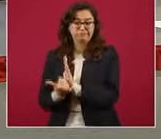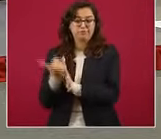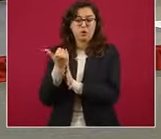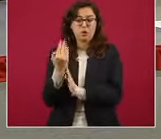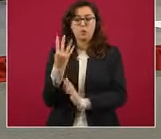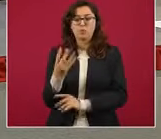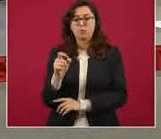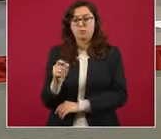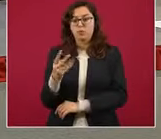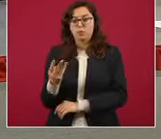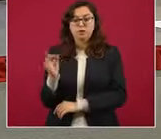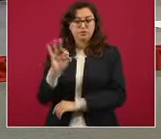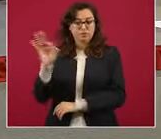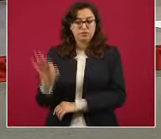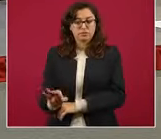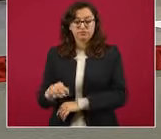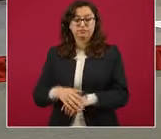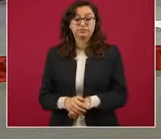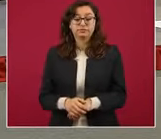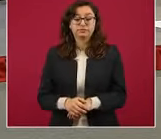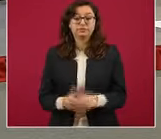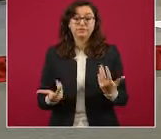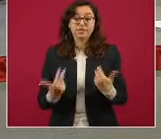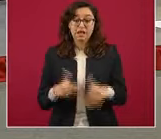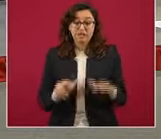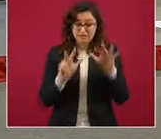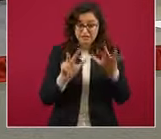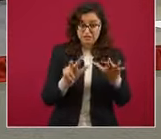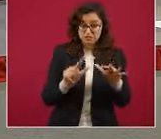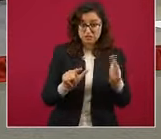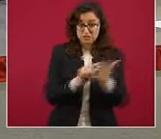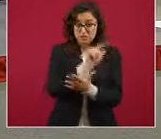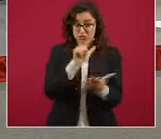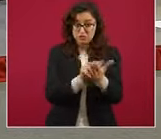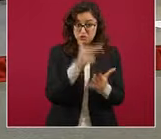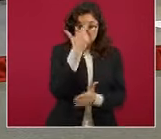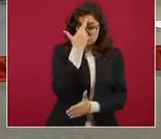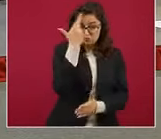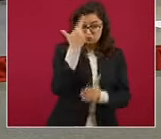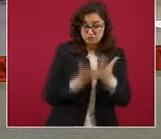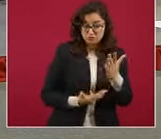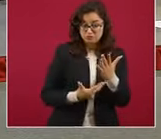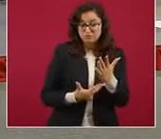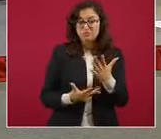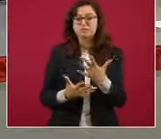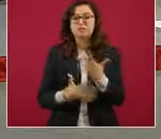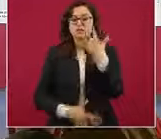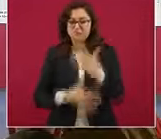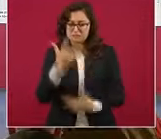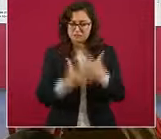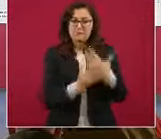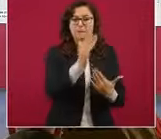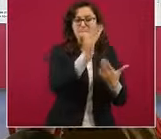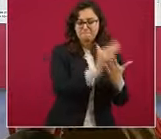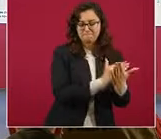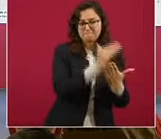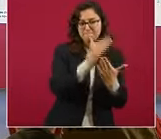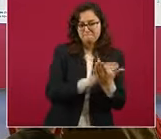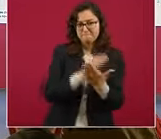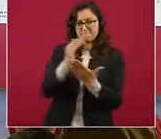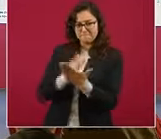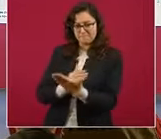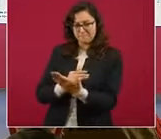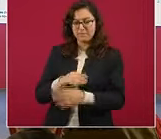4.4%. Es decir, de 18 delitos del fuero común hay una reducción en 15 de ellos. Siguiente. Donde se